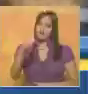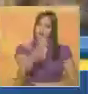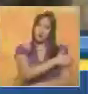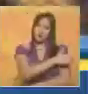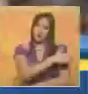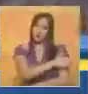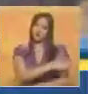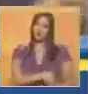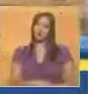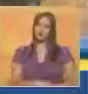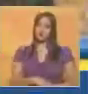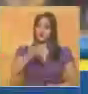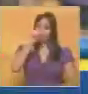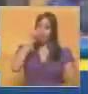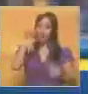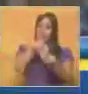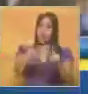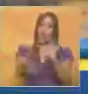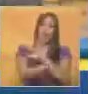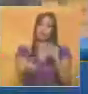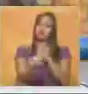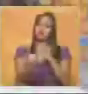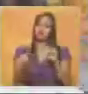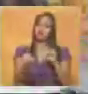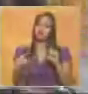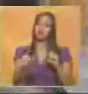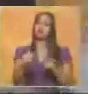hs objetivo de un bombardeo de las fuerzas del régimen